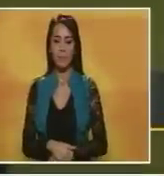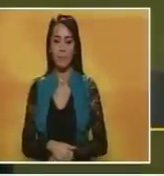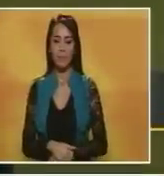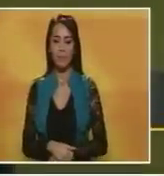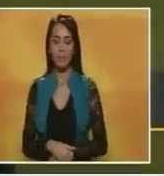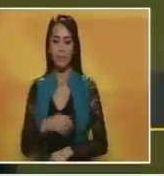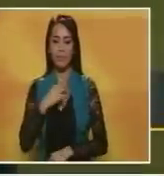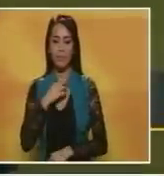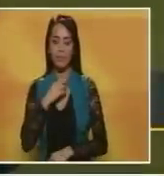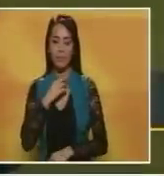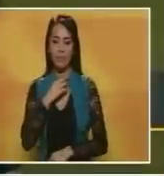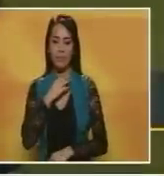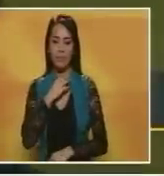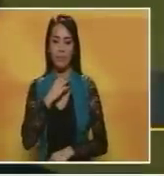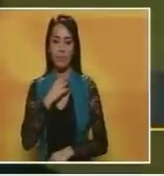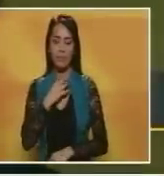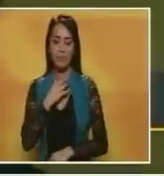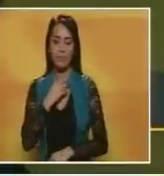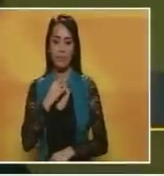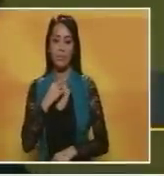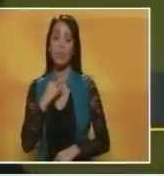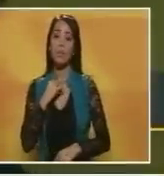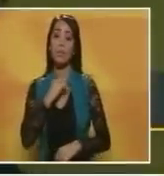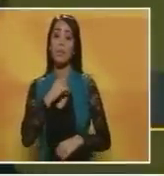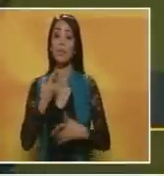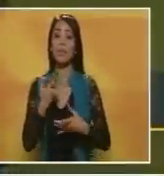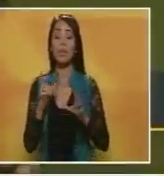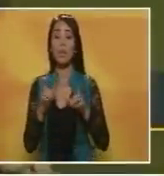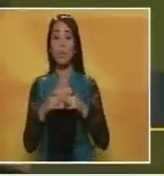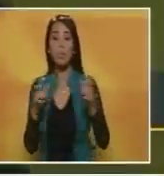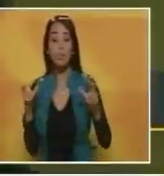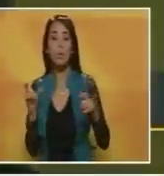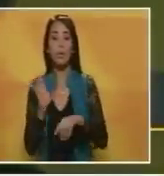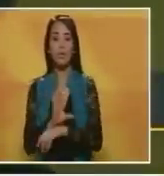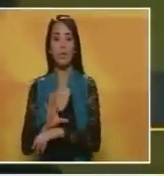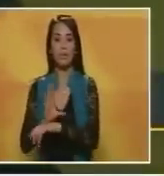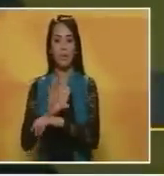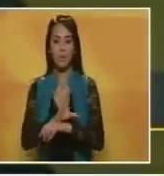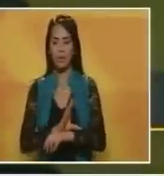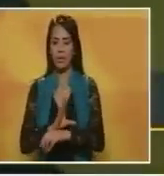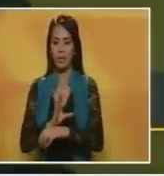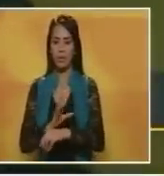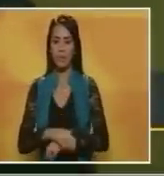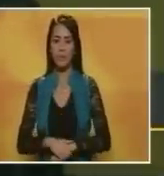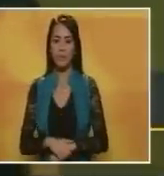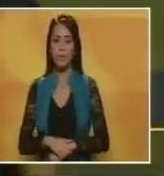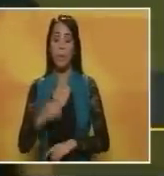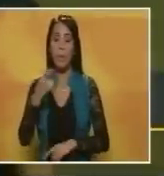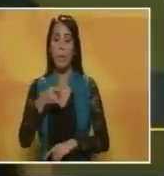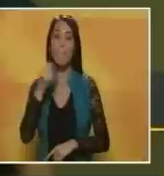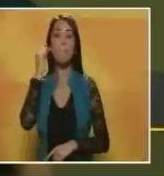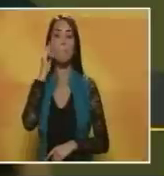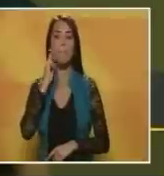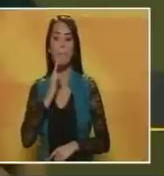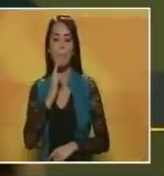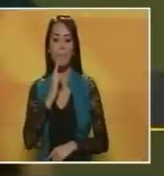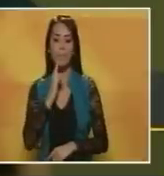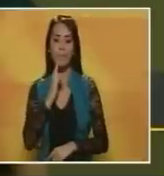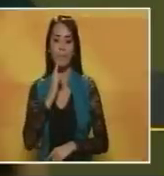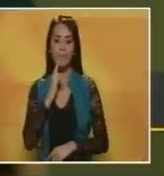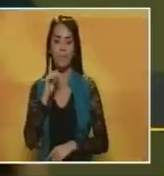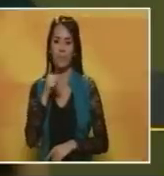durante su gobierno la elevación de los índices de inseguridad en los municipios del sur de nuestro estado del estado bolívar se ha traducido en